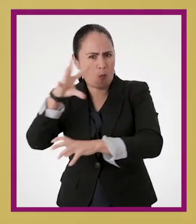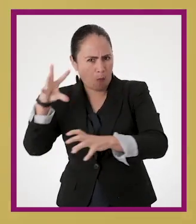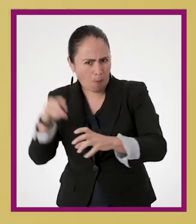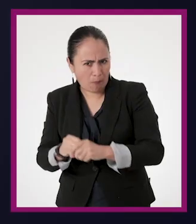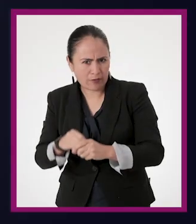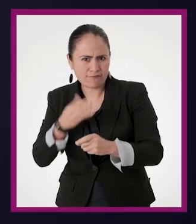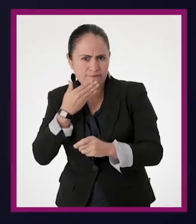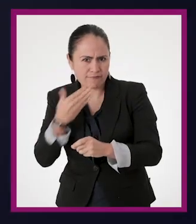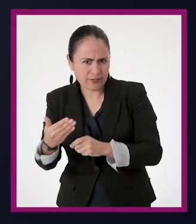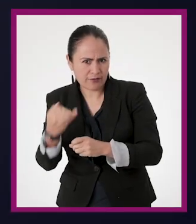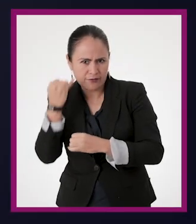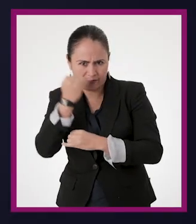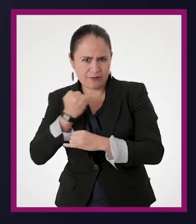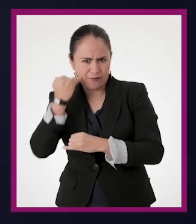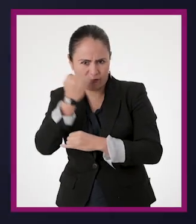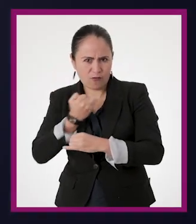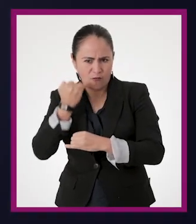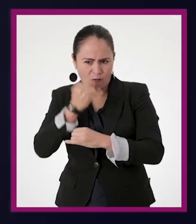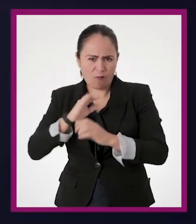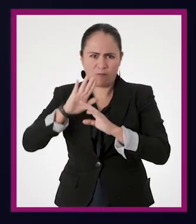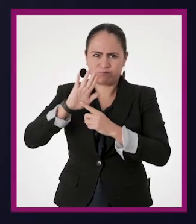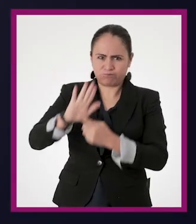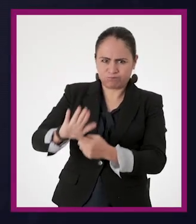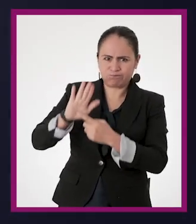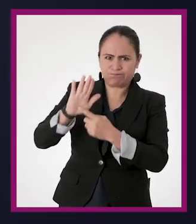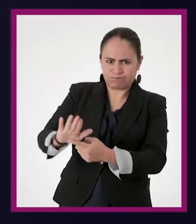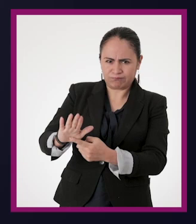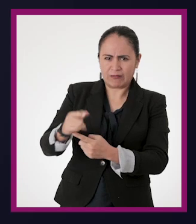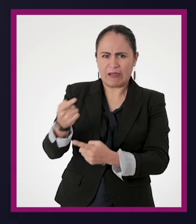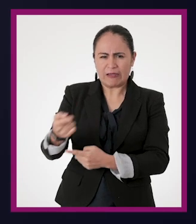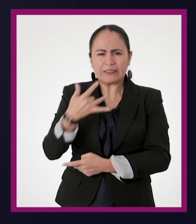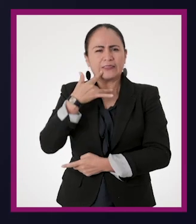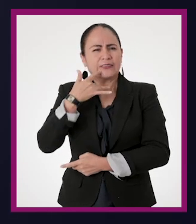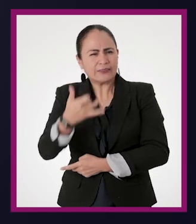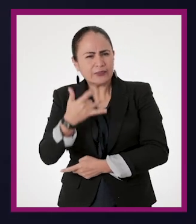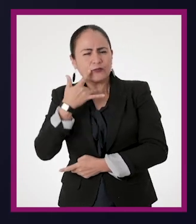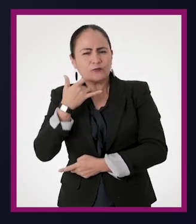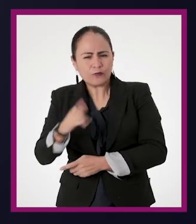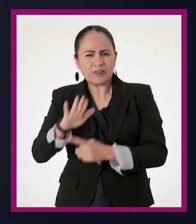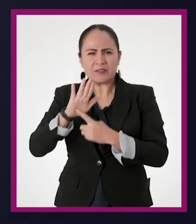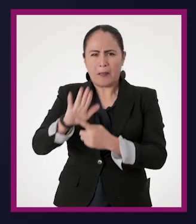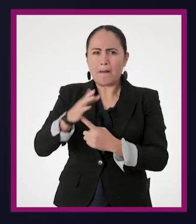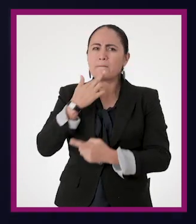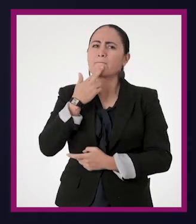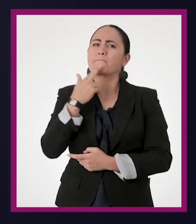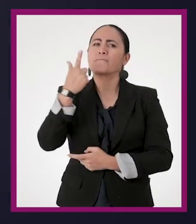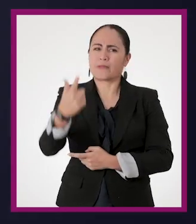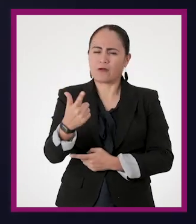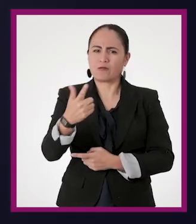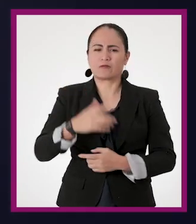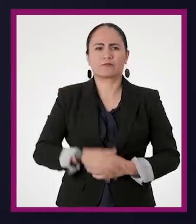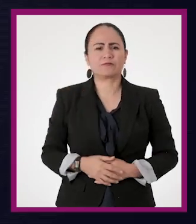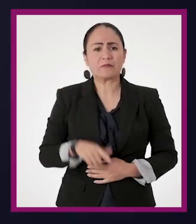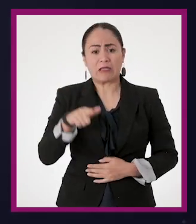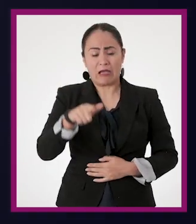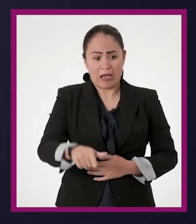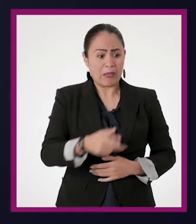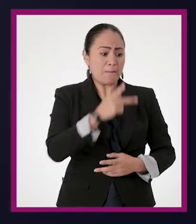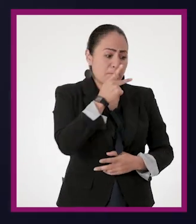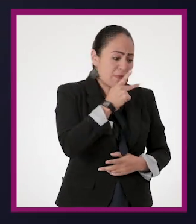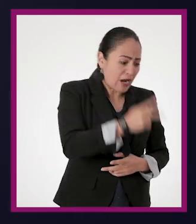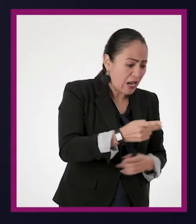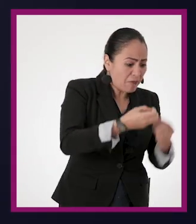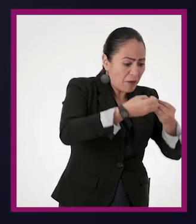su destino. Y una vez ahí ha de desembalarla con esmero y disponerla de la mejor manera en el nuevo